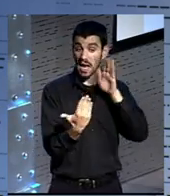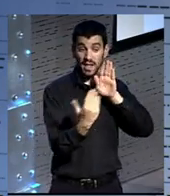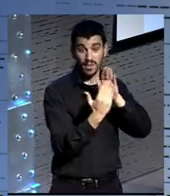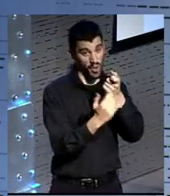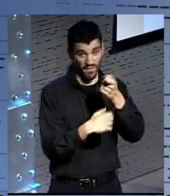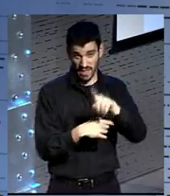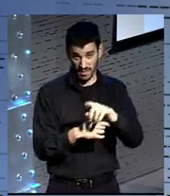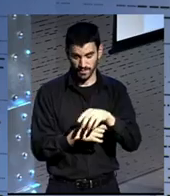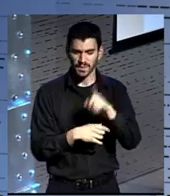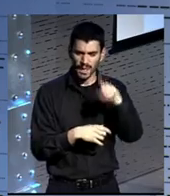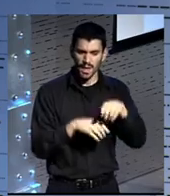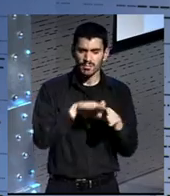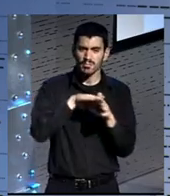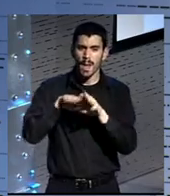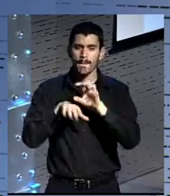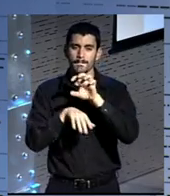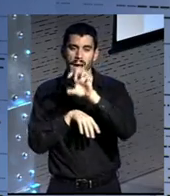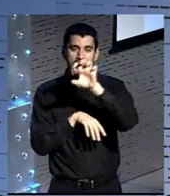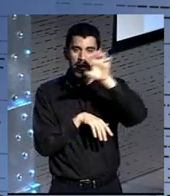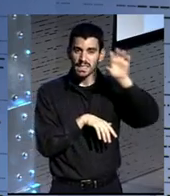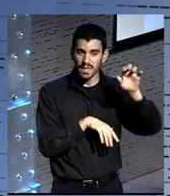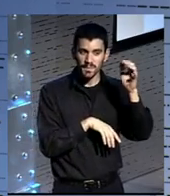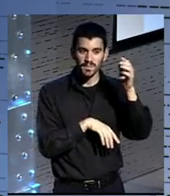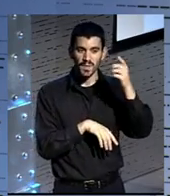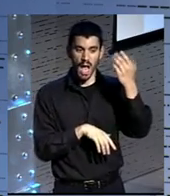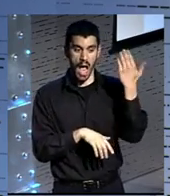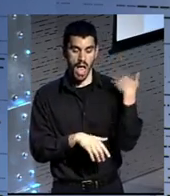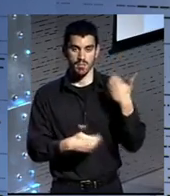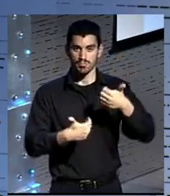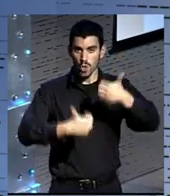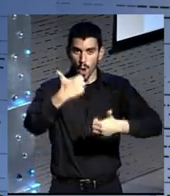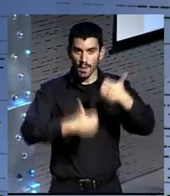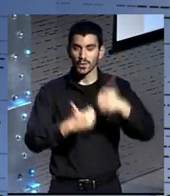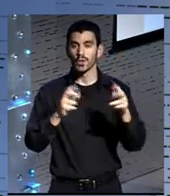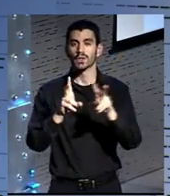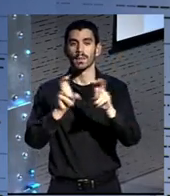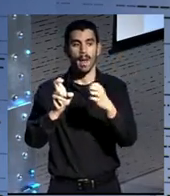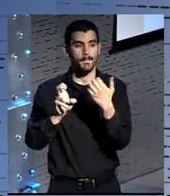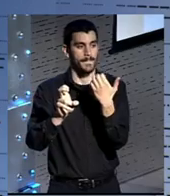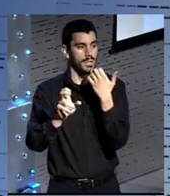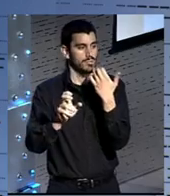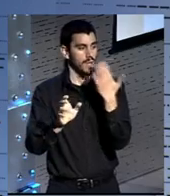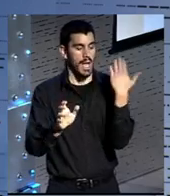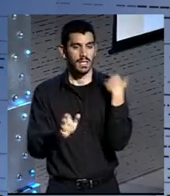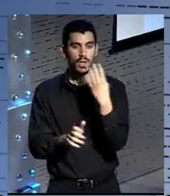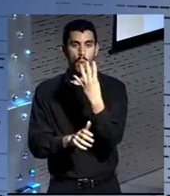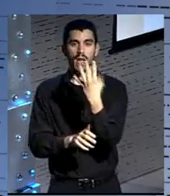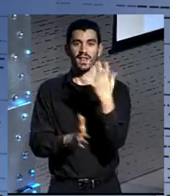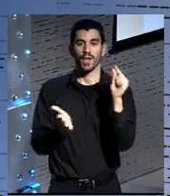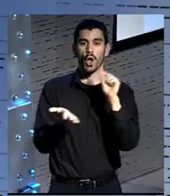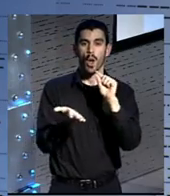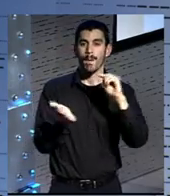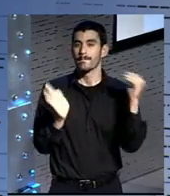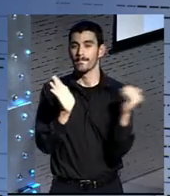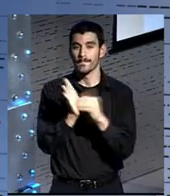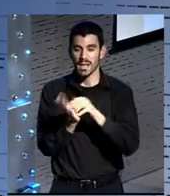sistemas que contaran como principal ventaja competitiva la disposición de 45.000 puntos de venta, se